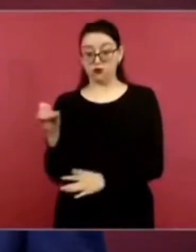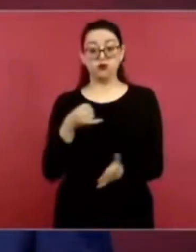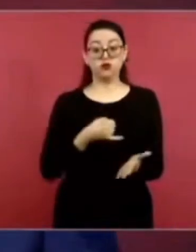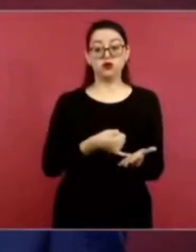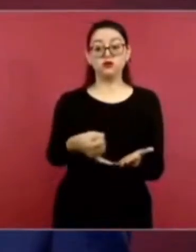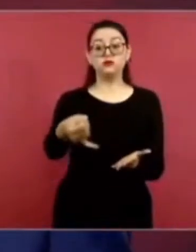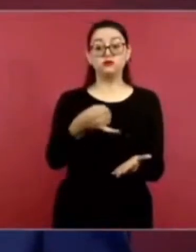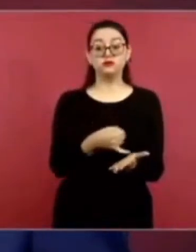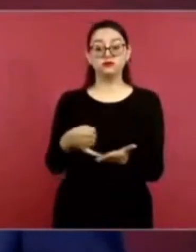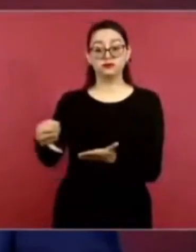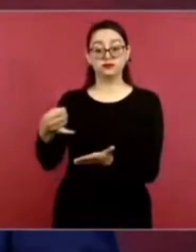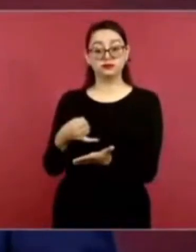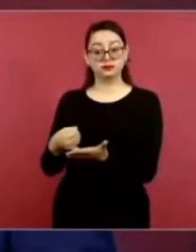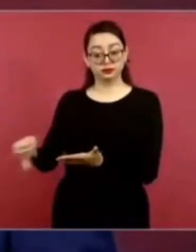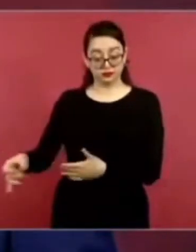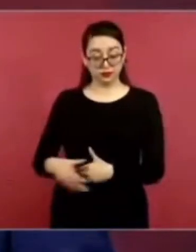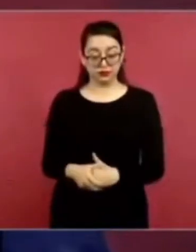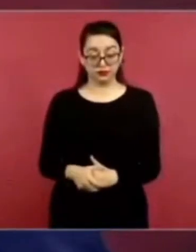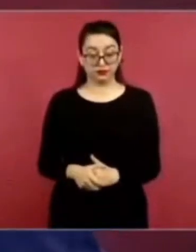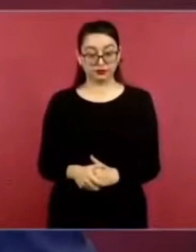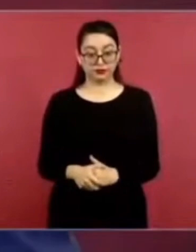del programa Sembrando Vida.